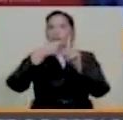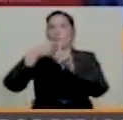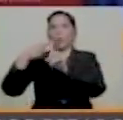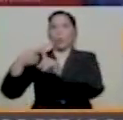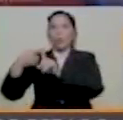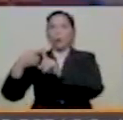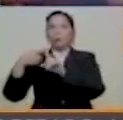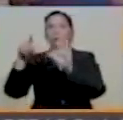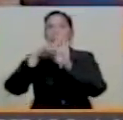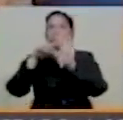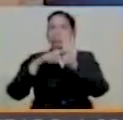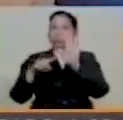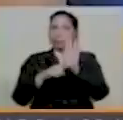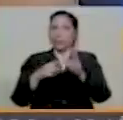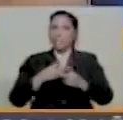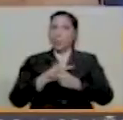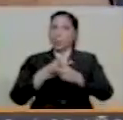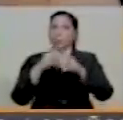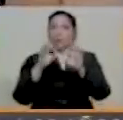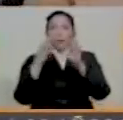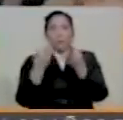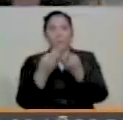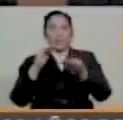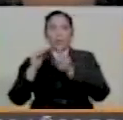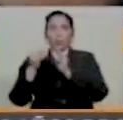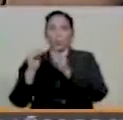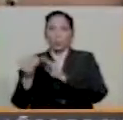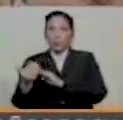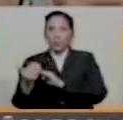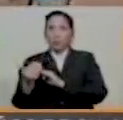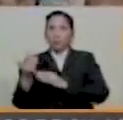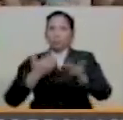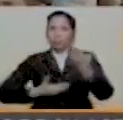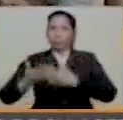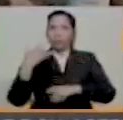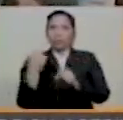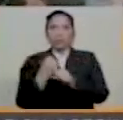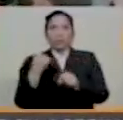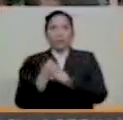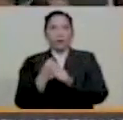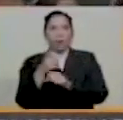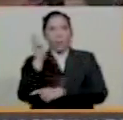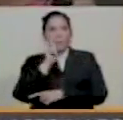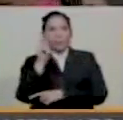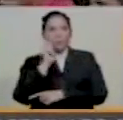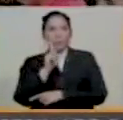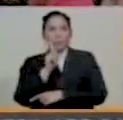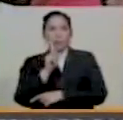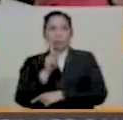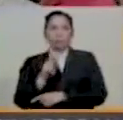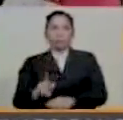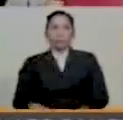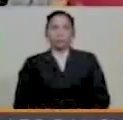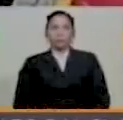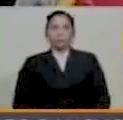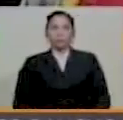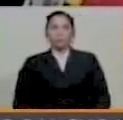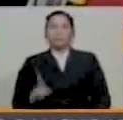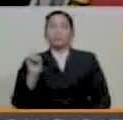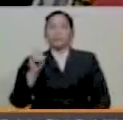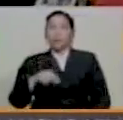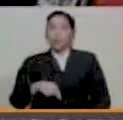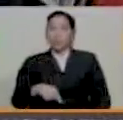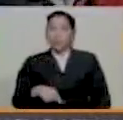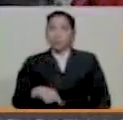de voluntades, la familia, la comunidad, los trabajadores, los docentes, los educadores, pero también, muchachos, nunca